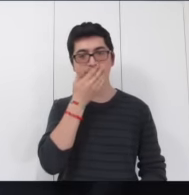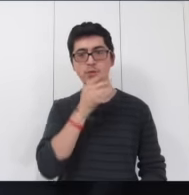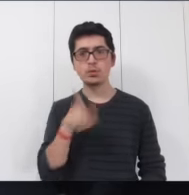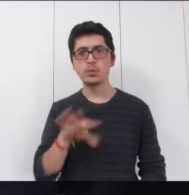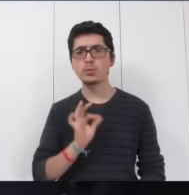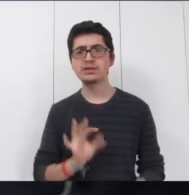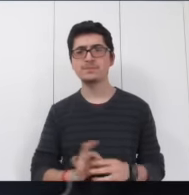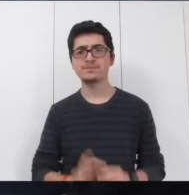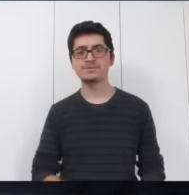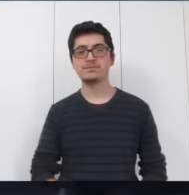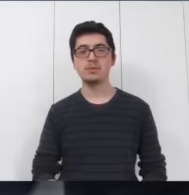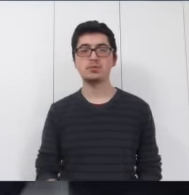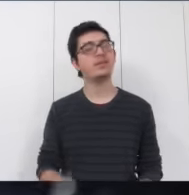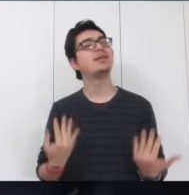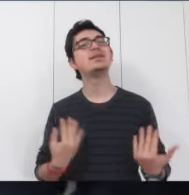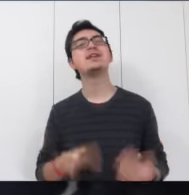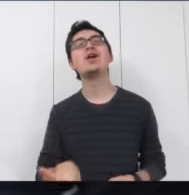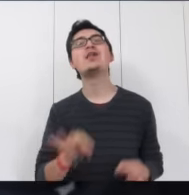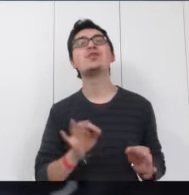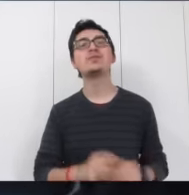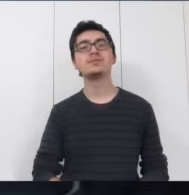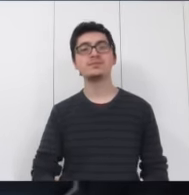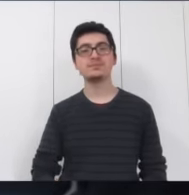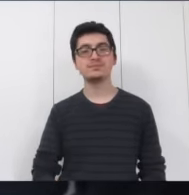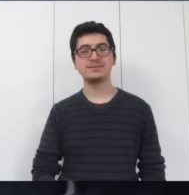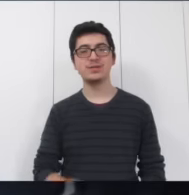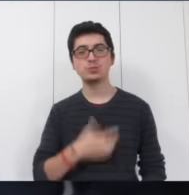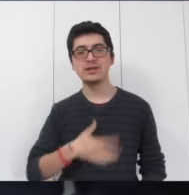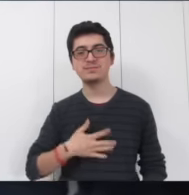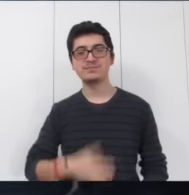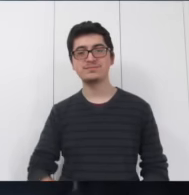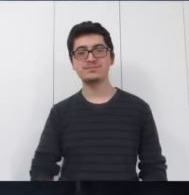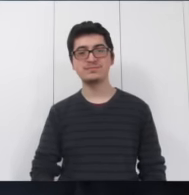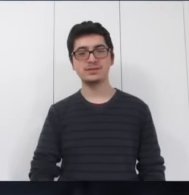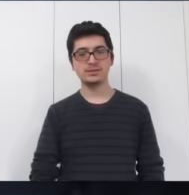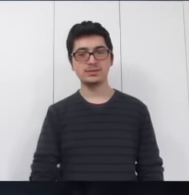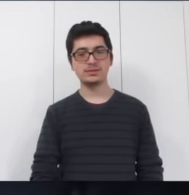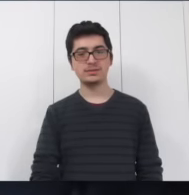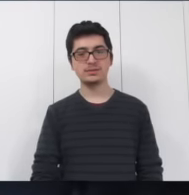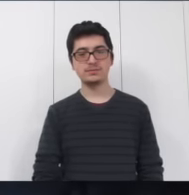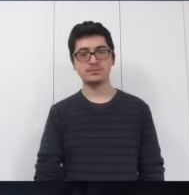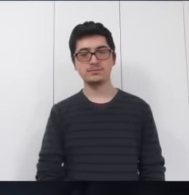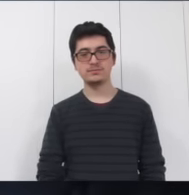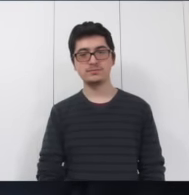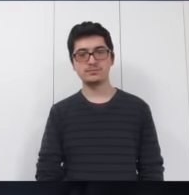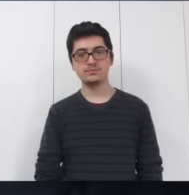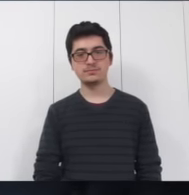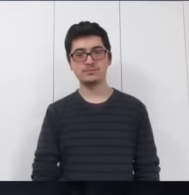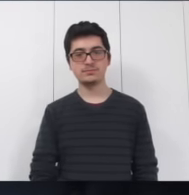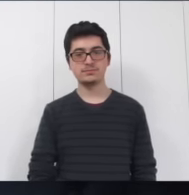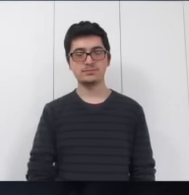¿Todavía no has elegido una respuesta? Vamos, elige algo. Estoy seguro que te va a gustar.